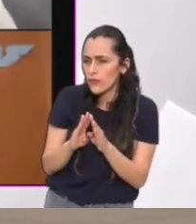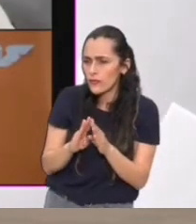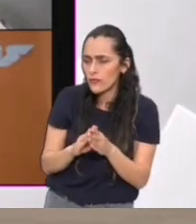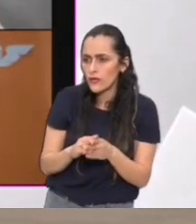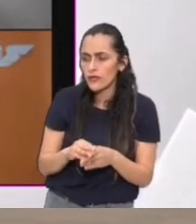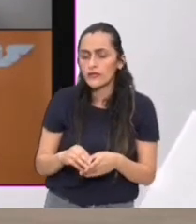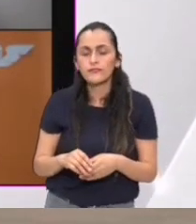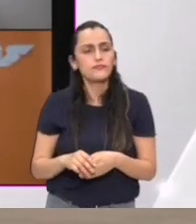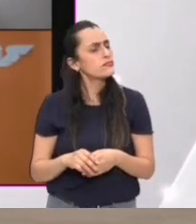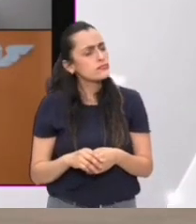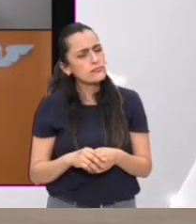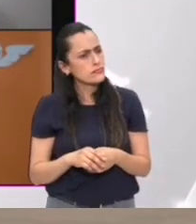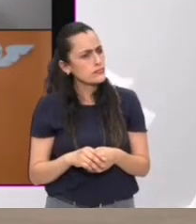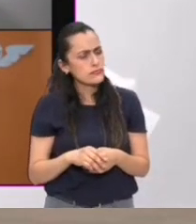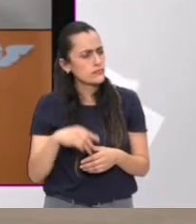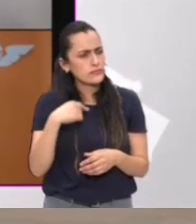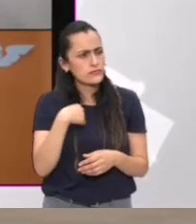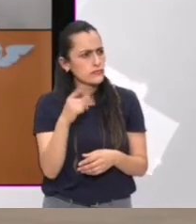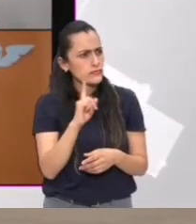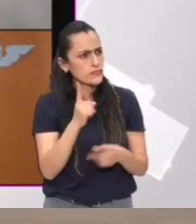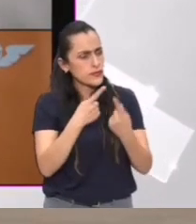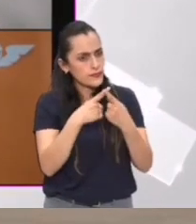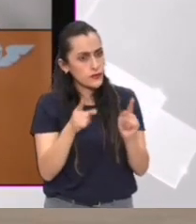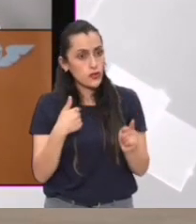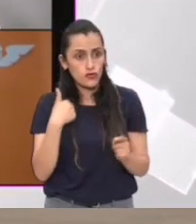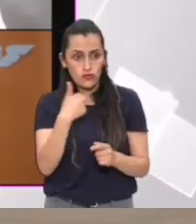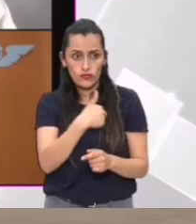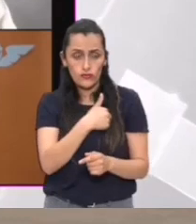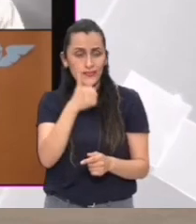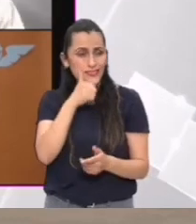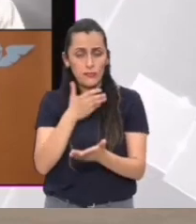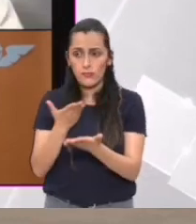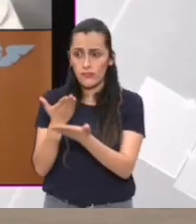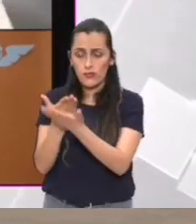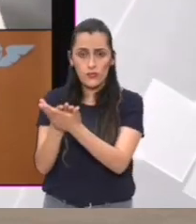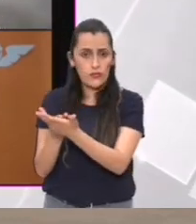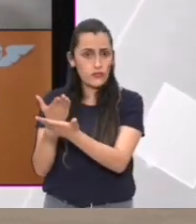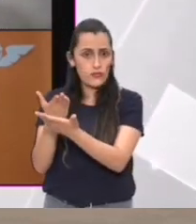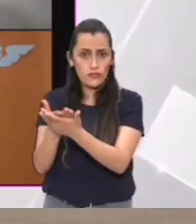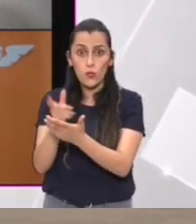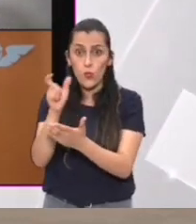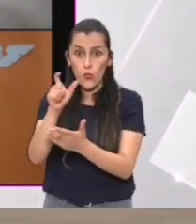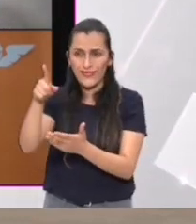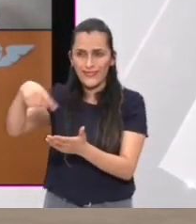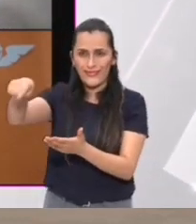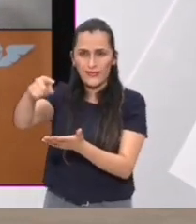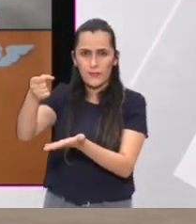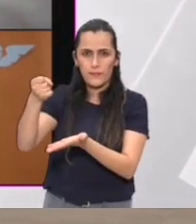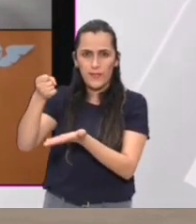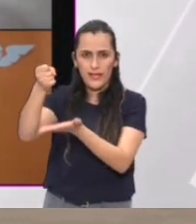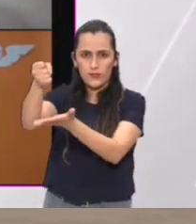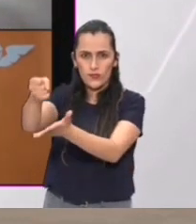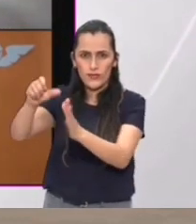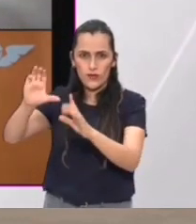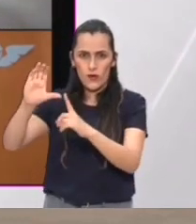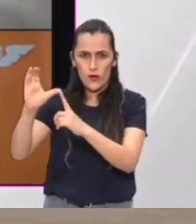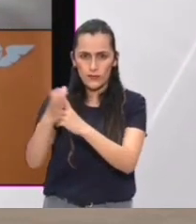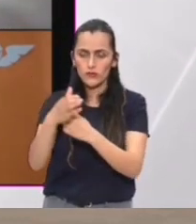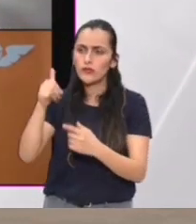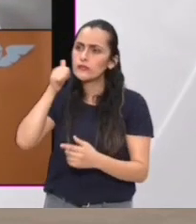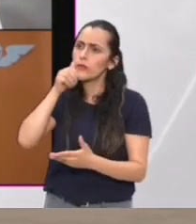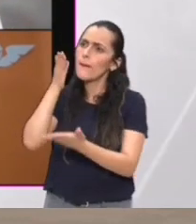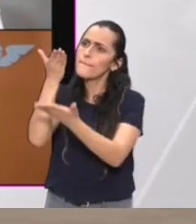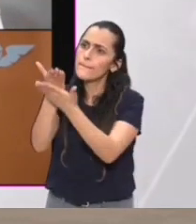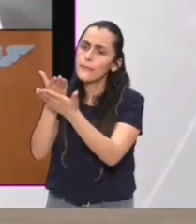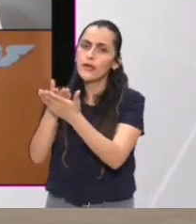No, al contrario, en las diversas propuestas que nosotros hemos hecho en la Comisión de Presupuesto, hemos logrado un incremento para el